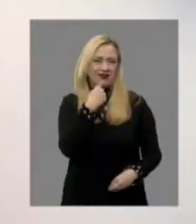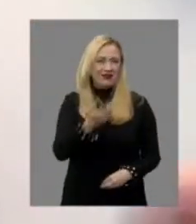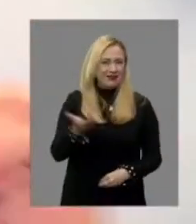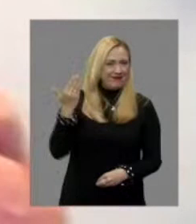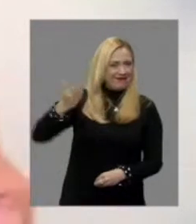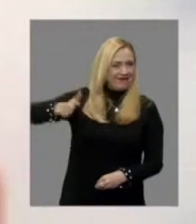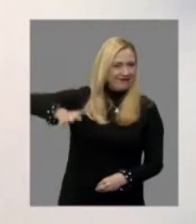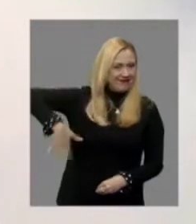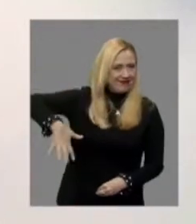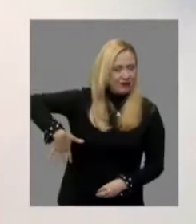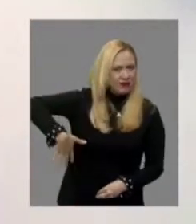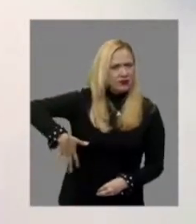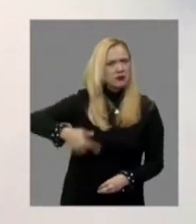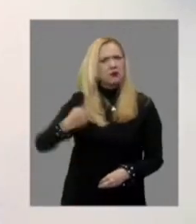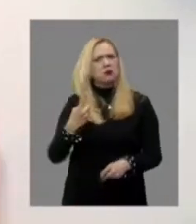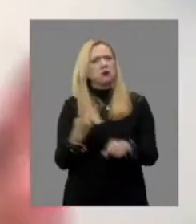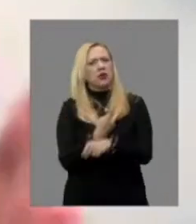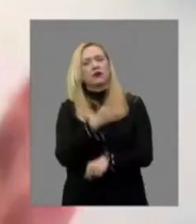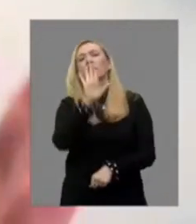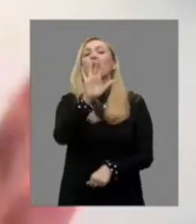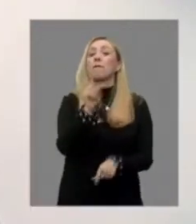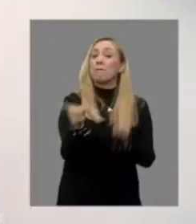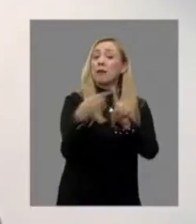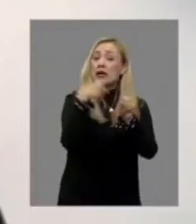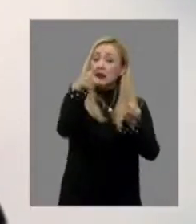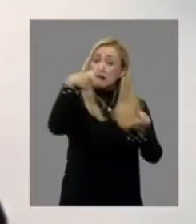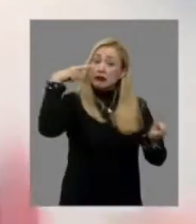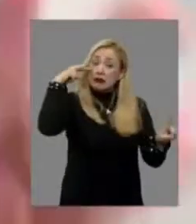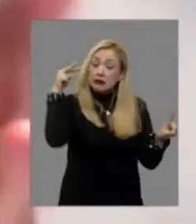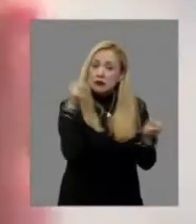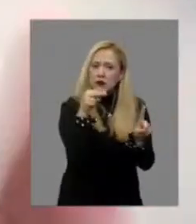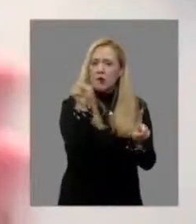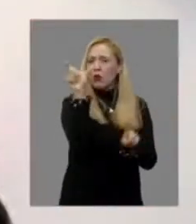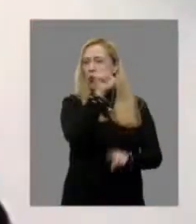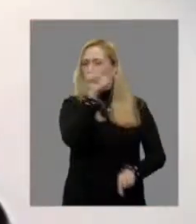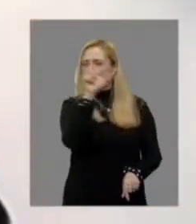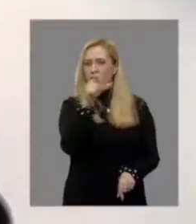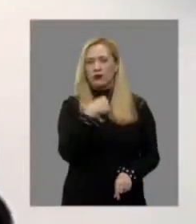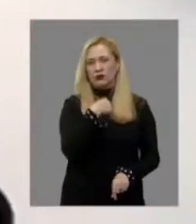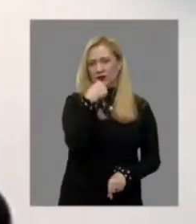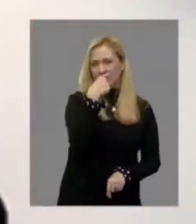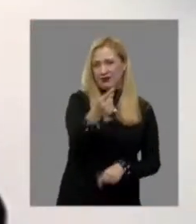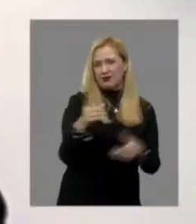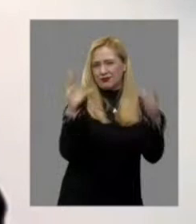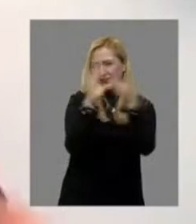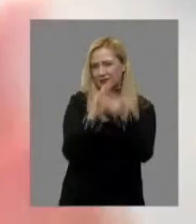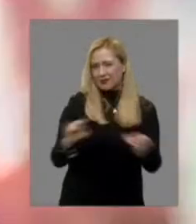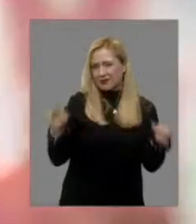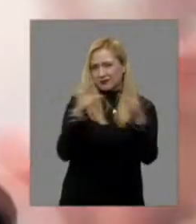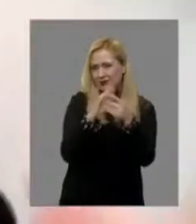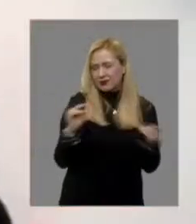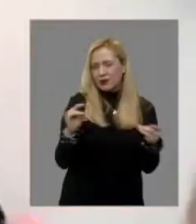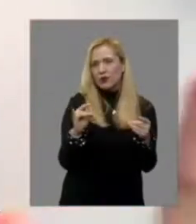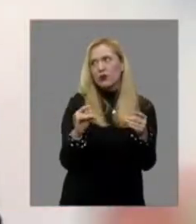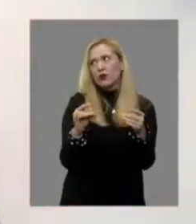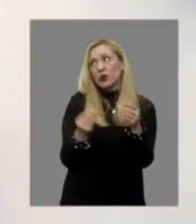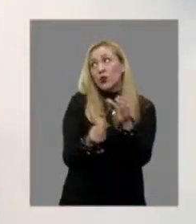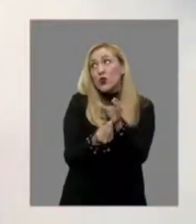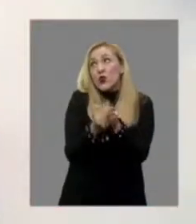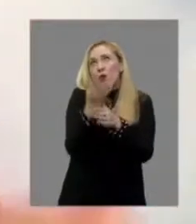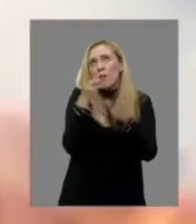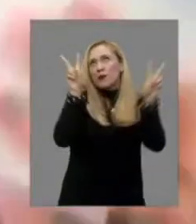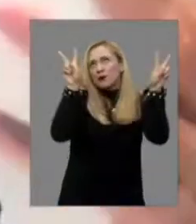señalado. Debes tomar en cuenta que cuando hablé yo de estos nuevos